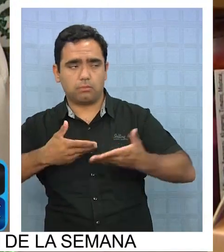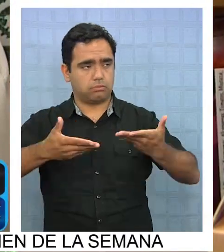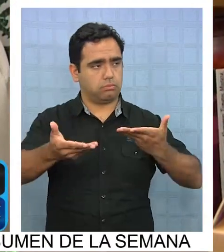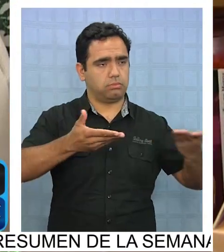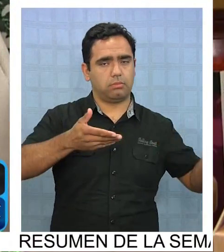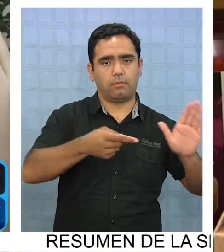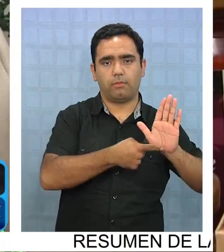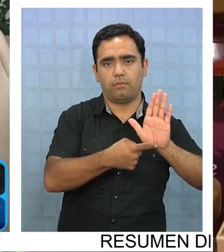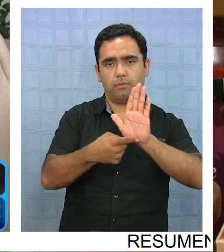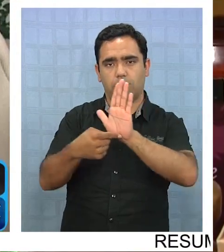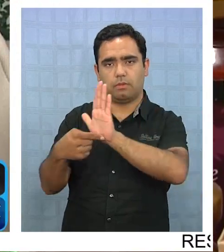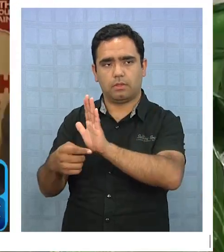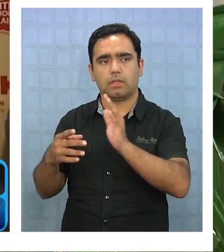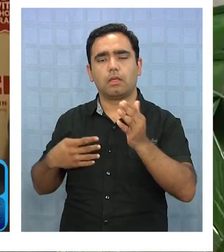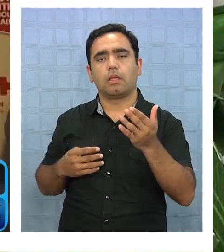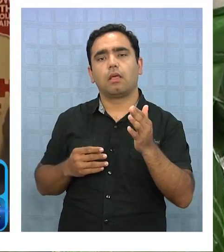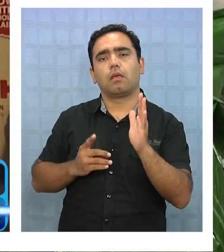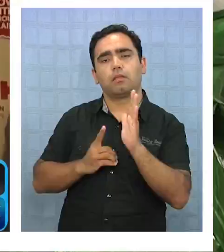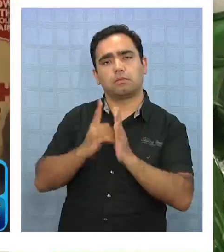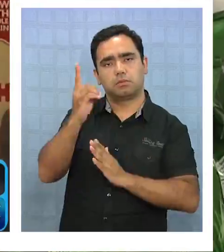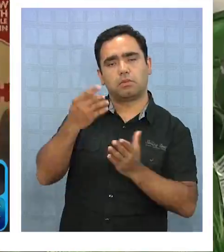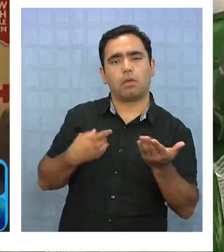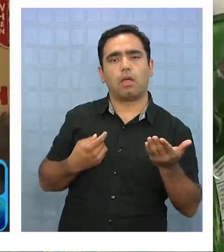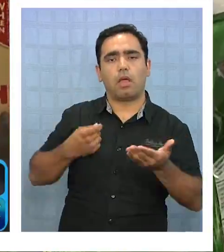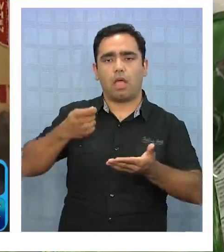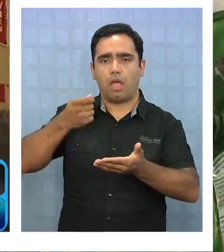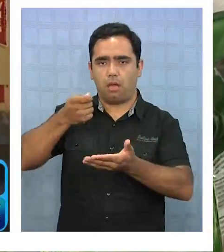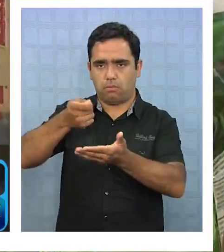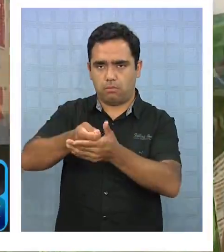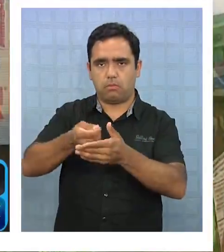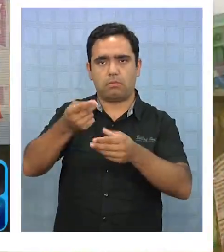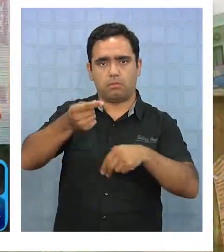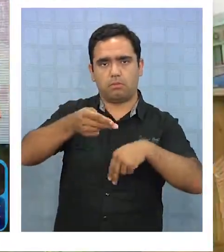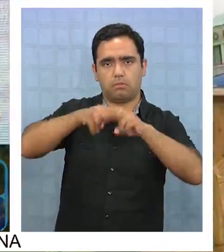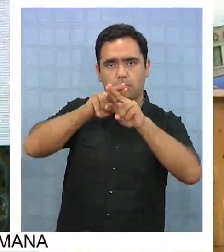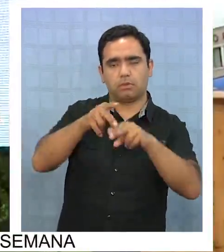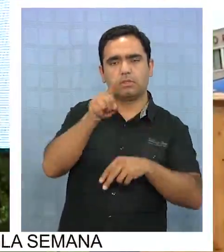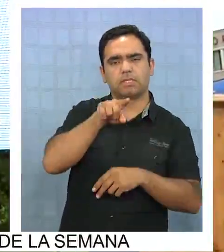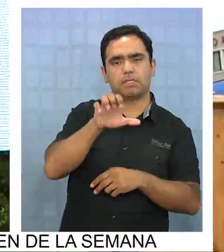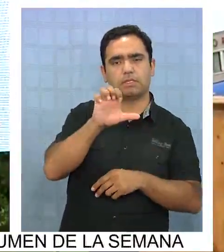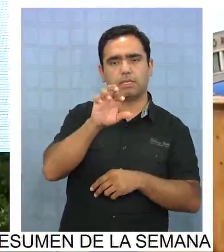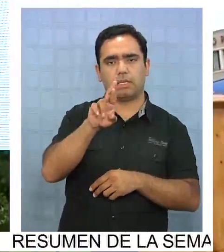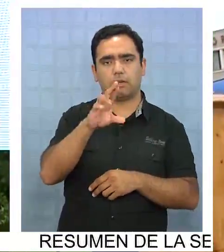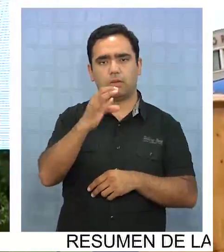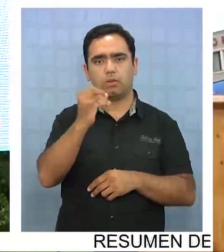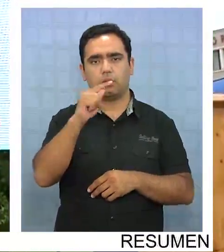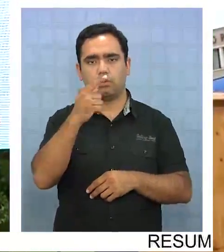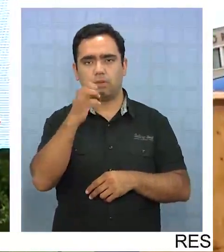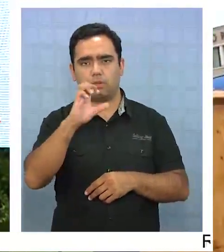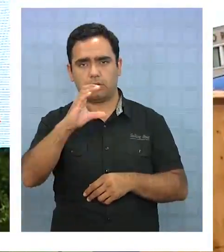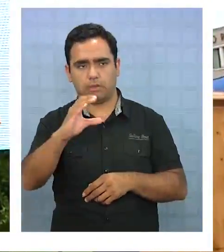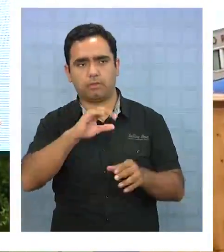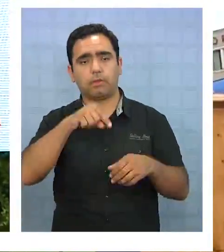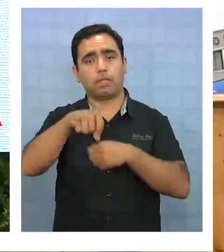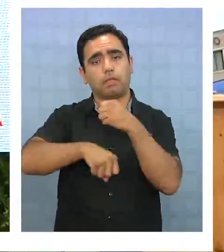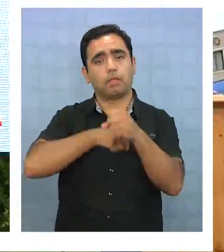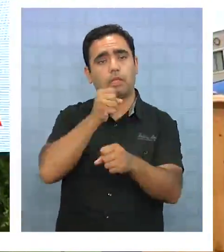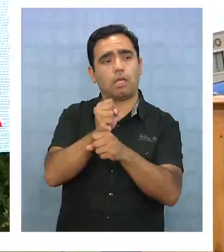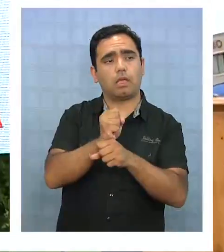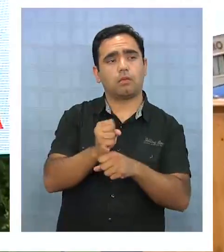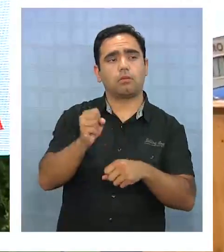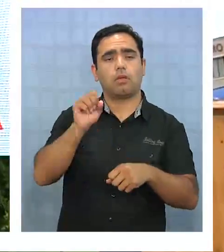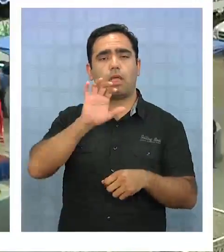desarrollados con apoyo financiero de los programas de Cercotec. Este año la muestra se denomina Expo Desarrolla